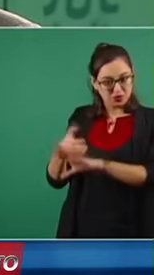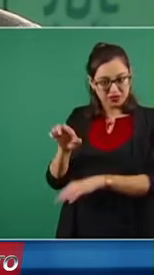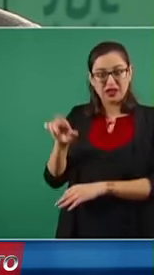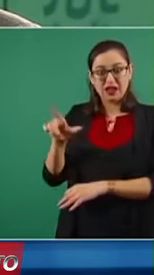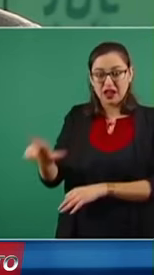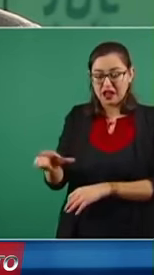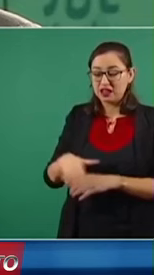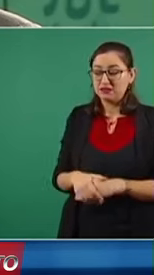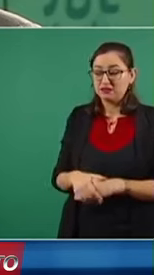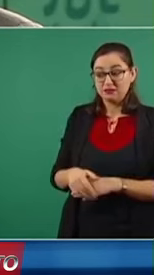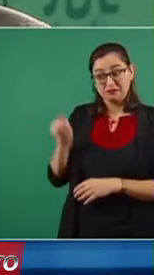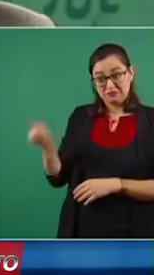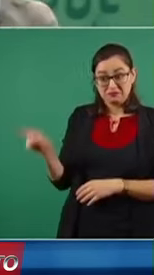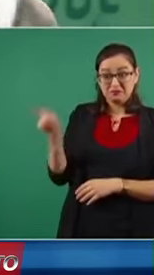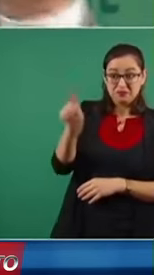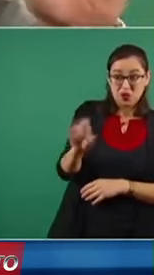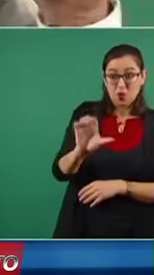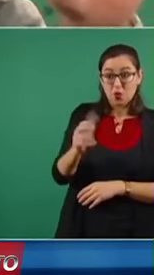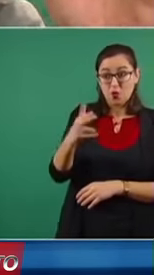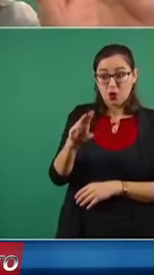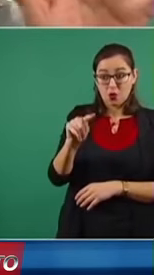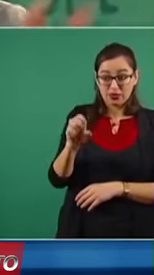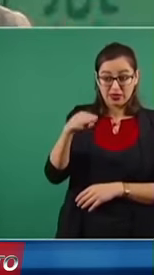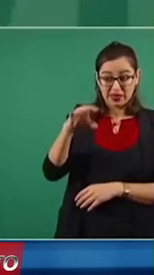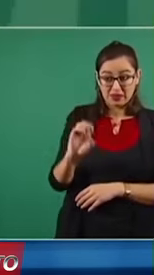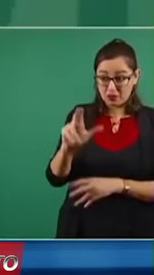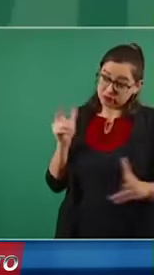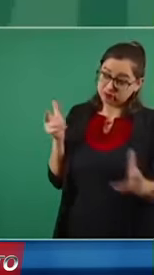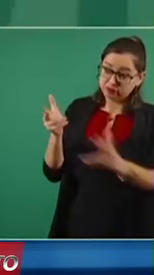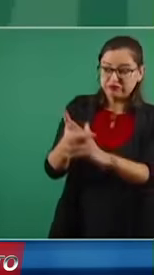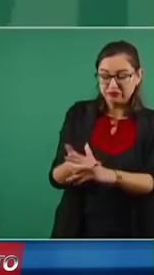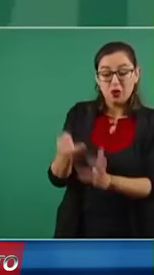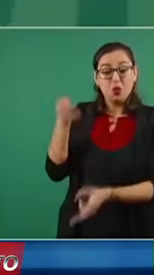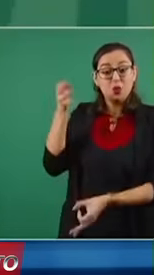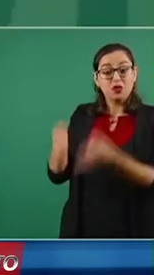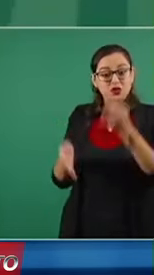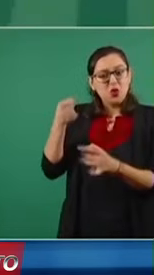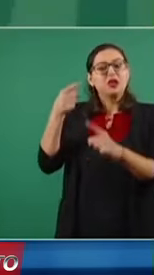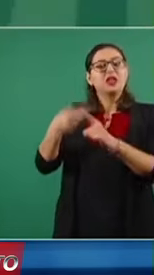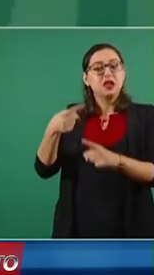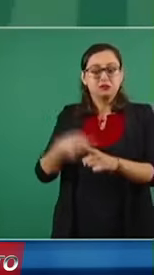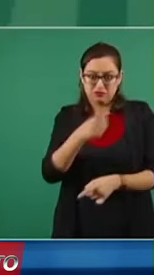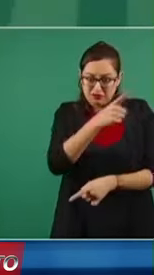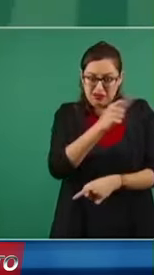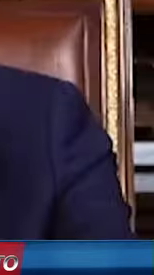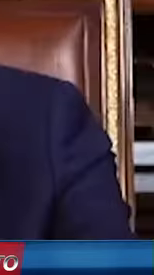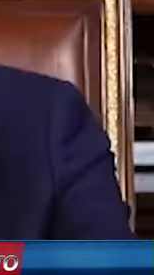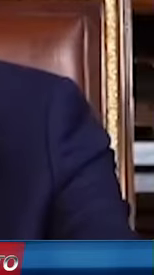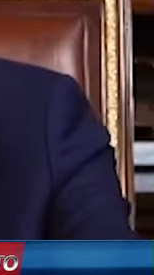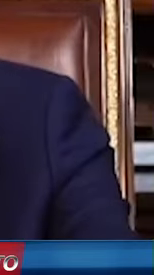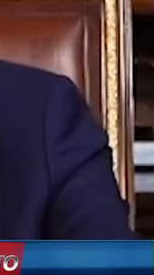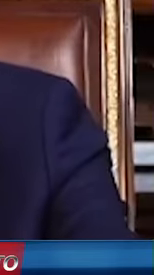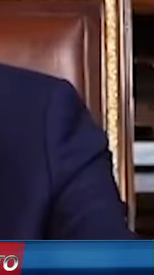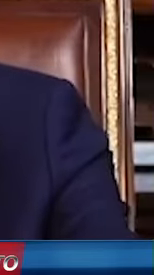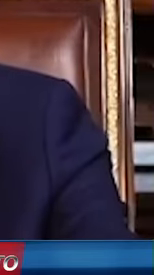deterioro de México va de mal en peor lo contrario de en El Salvador que se está logrando una una mejora social gracias a a a las